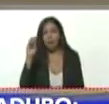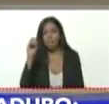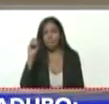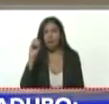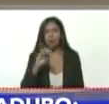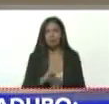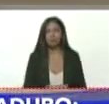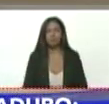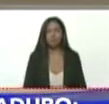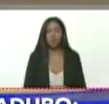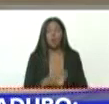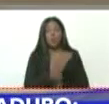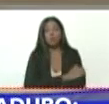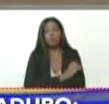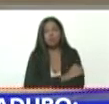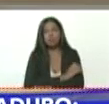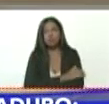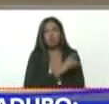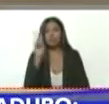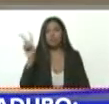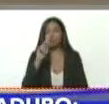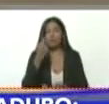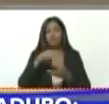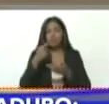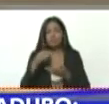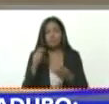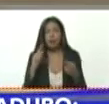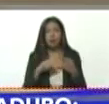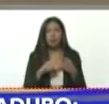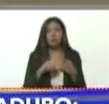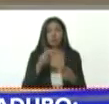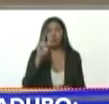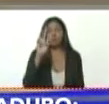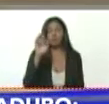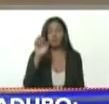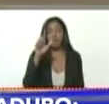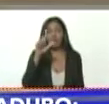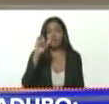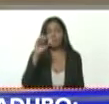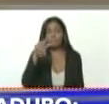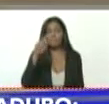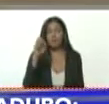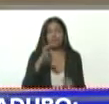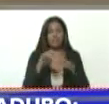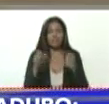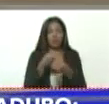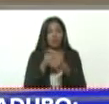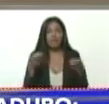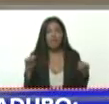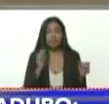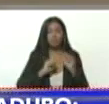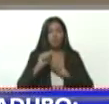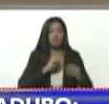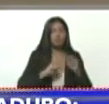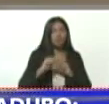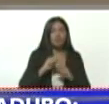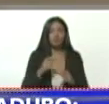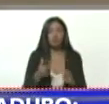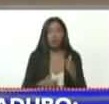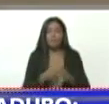Por la oposición venezolana firmaron Felipe Mujica, secretario general del Movimiento al Socialismo